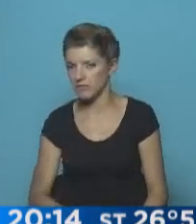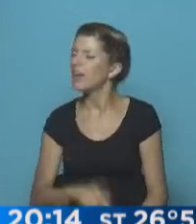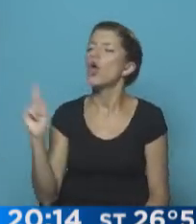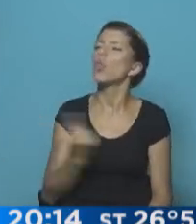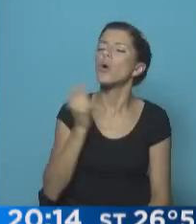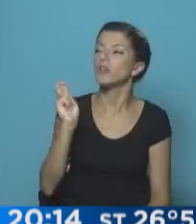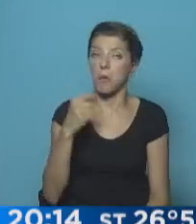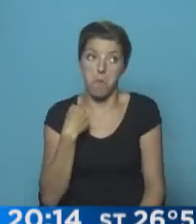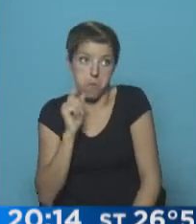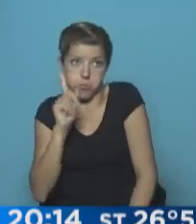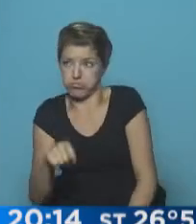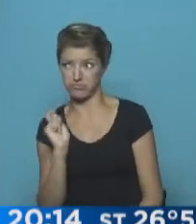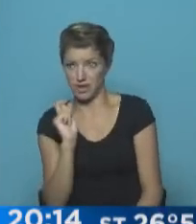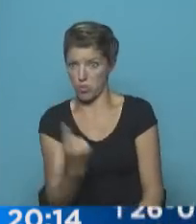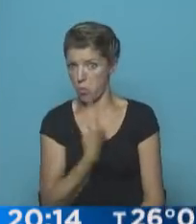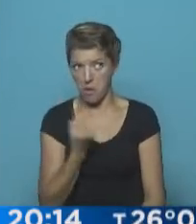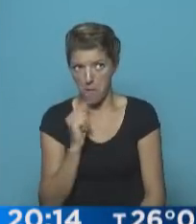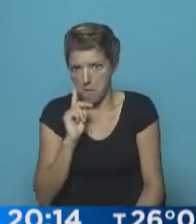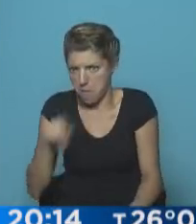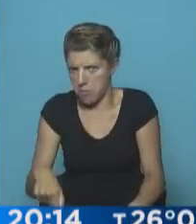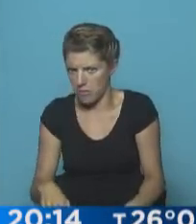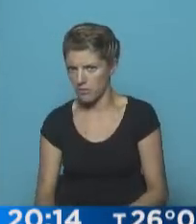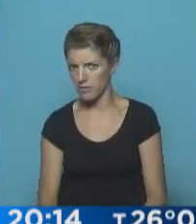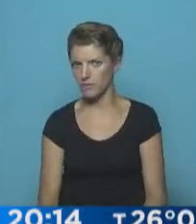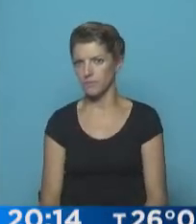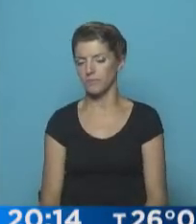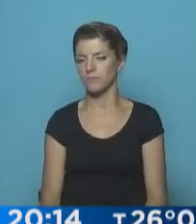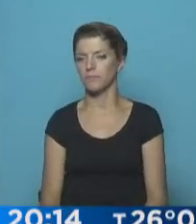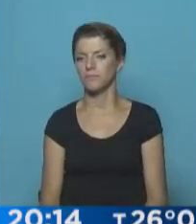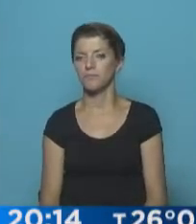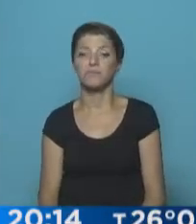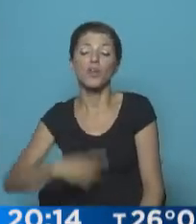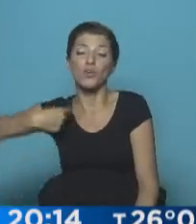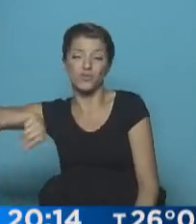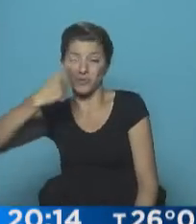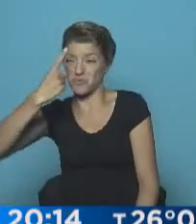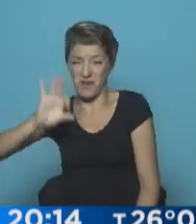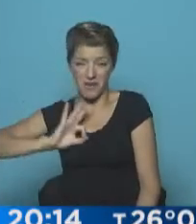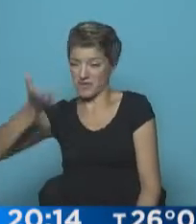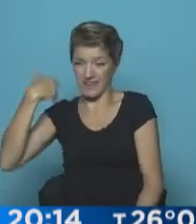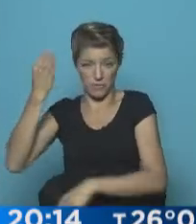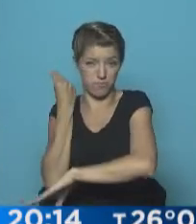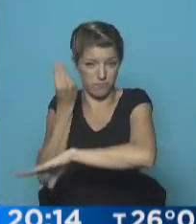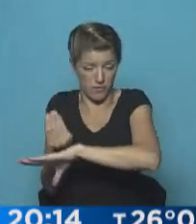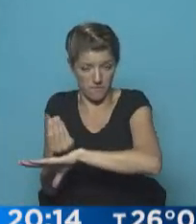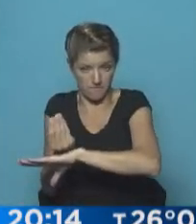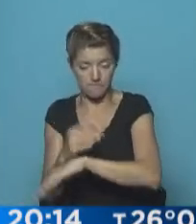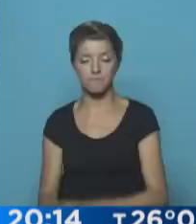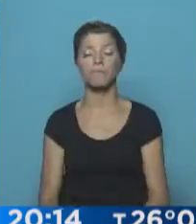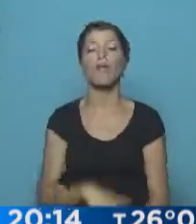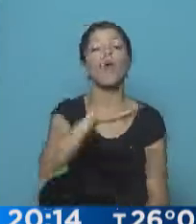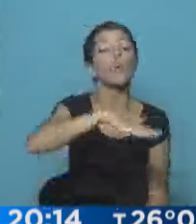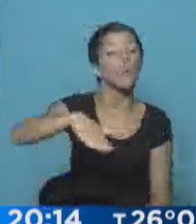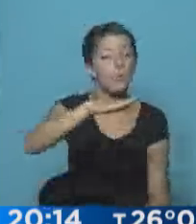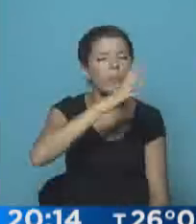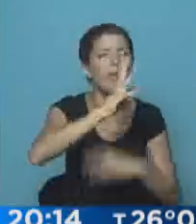tengo ni idea quién es el dueño, ni idea. Ni idea quién son los dueños, obvio. Nosotros hace un año recién que estamos acá. La finca derruida en medio